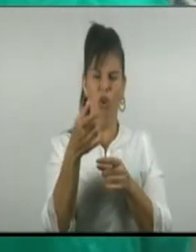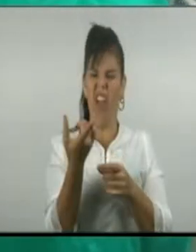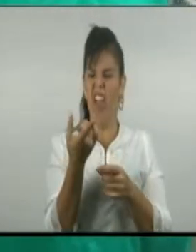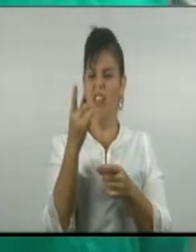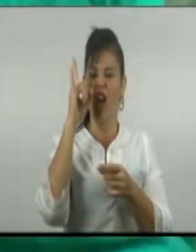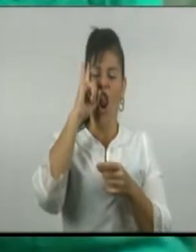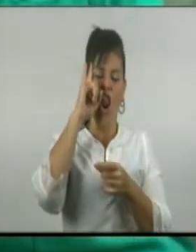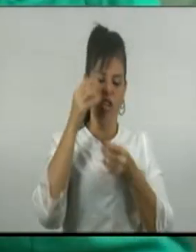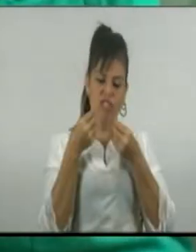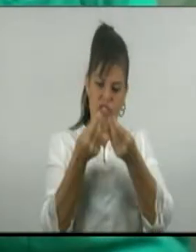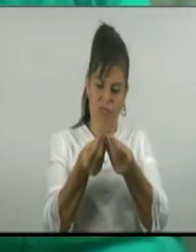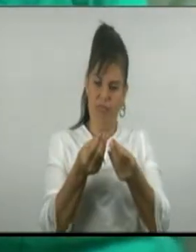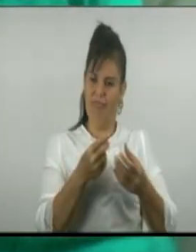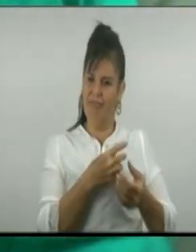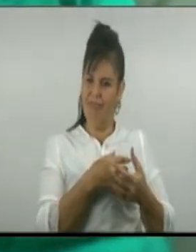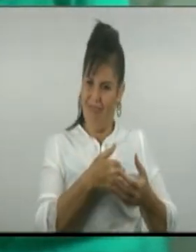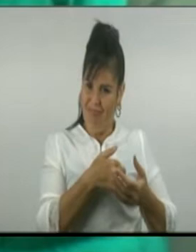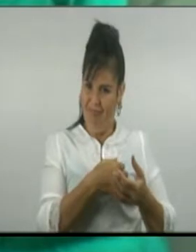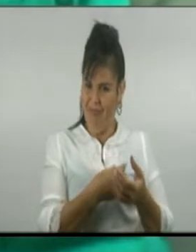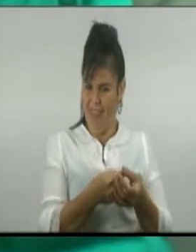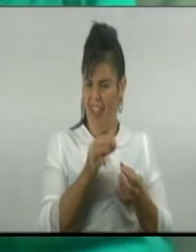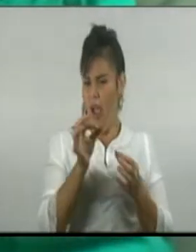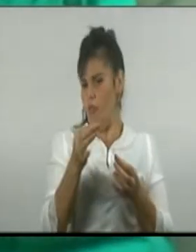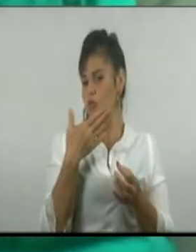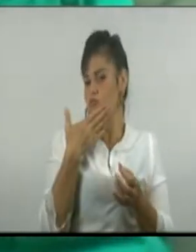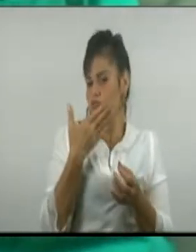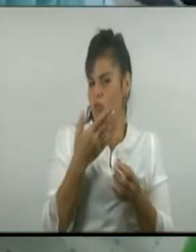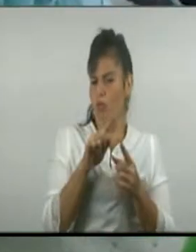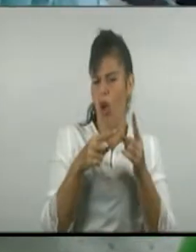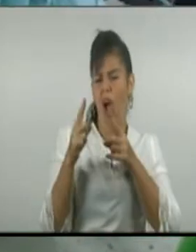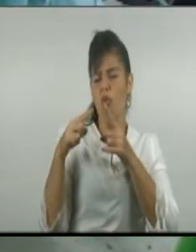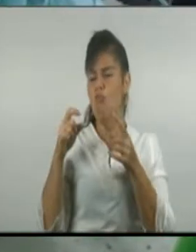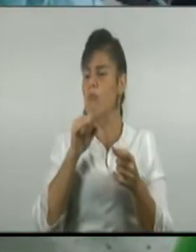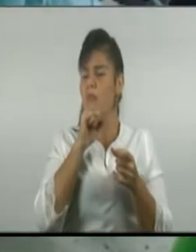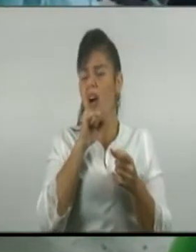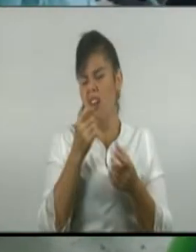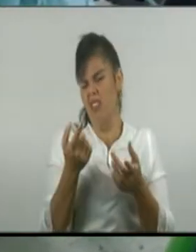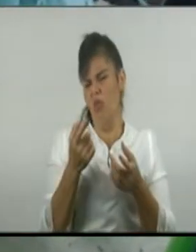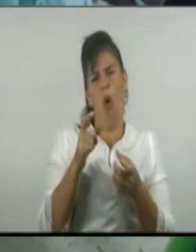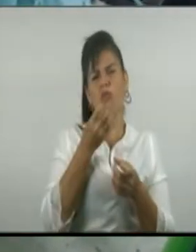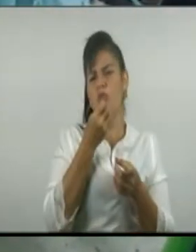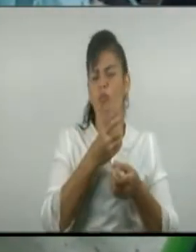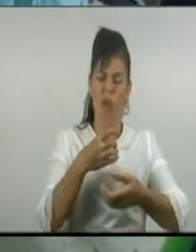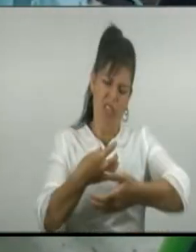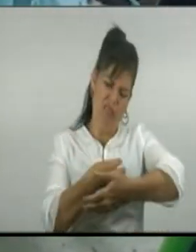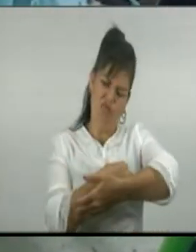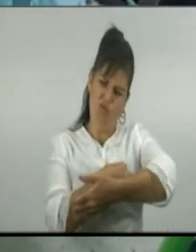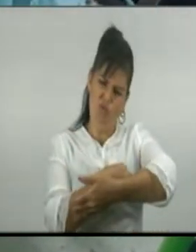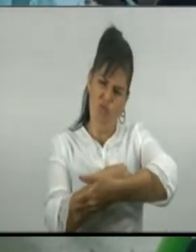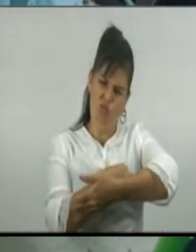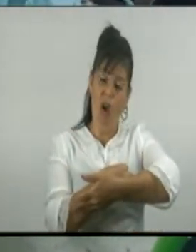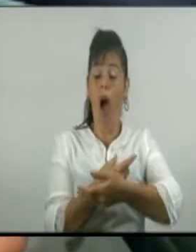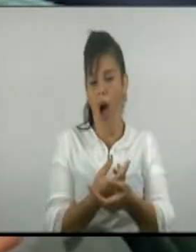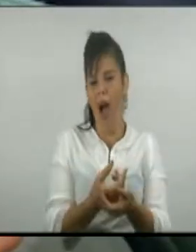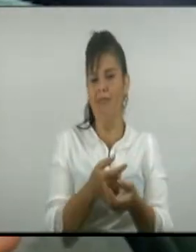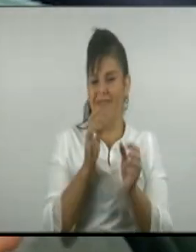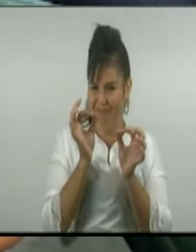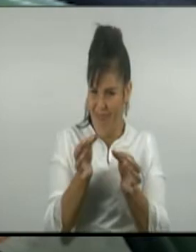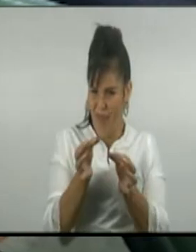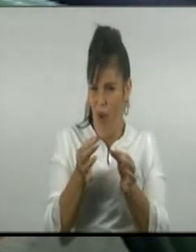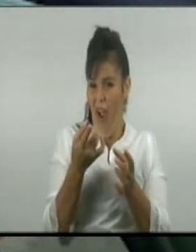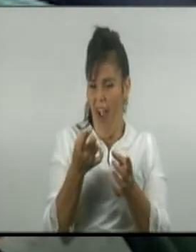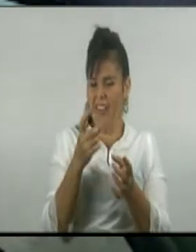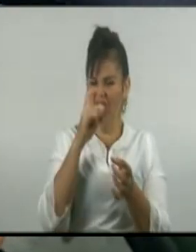beneficia a aquellos recién nacidos cuyas madres se ven imposibilitadas de amamantarlos en cualquier caso el recién nacido